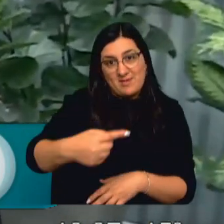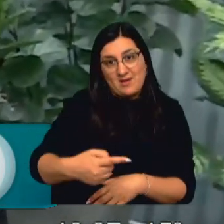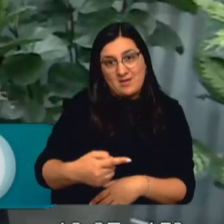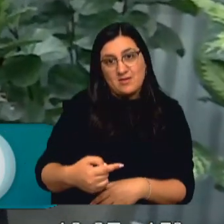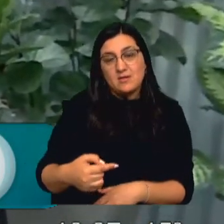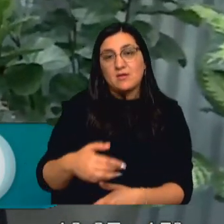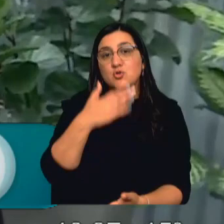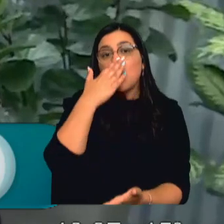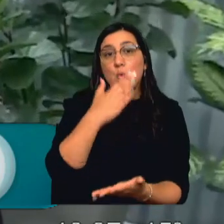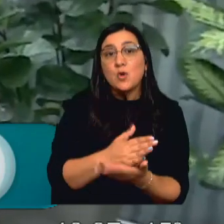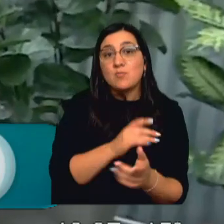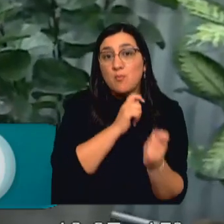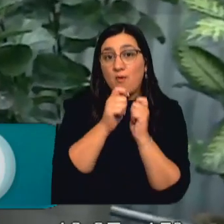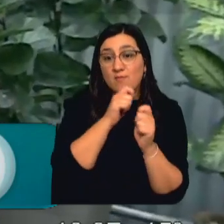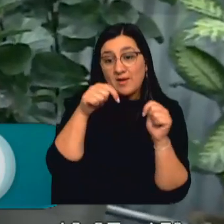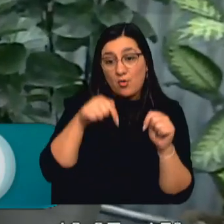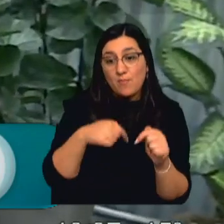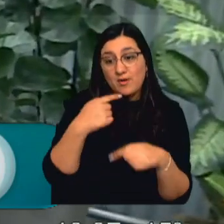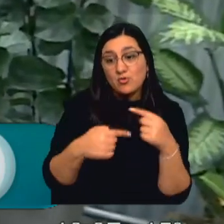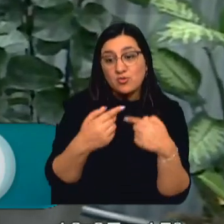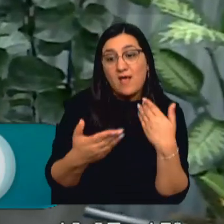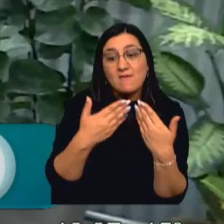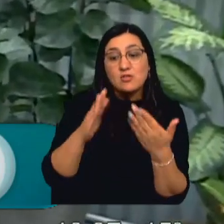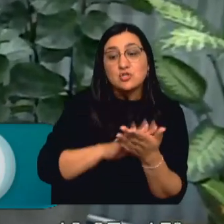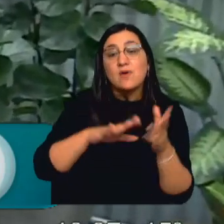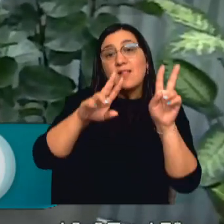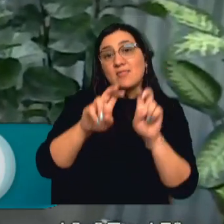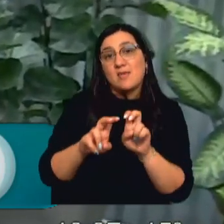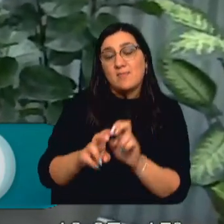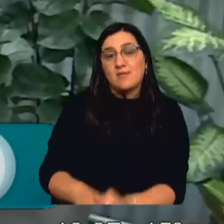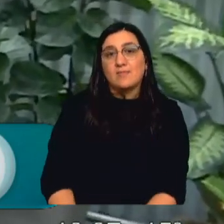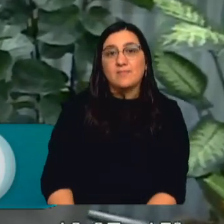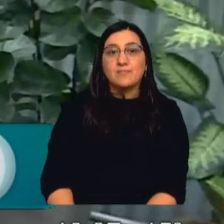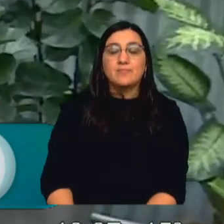hacer hoy el último móvil, para seguir ahondando en la temática, a ver cómo son las